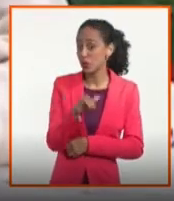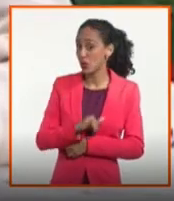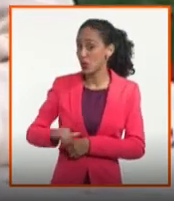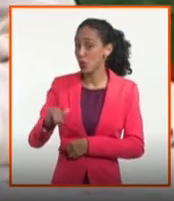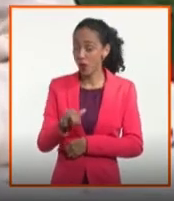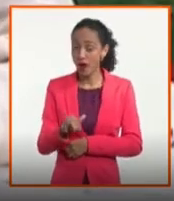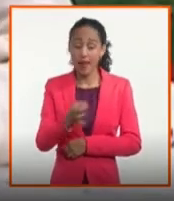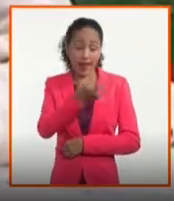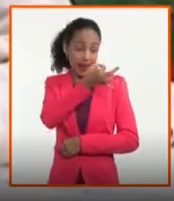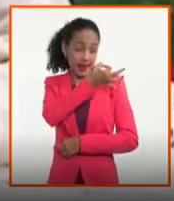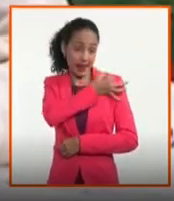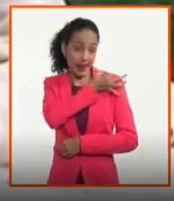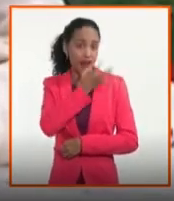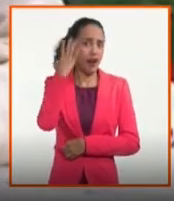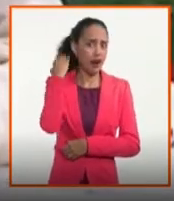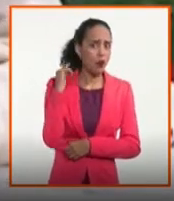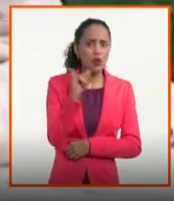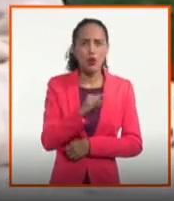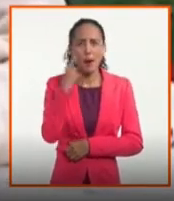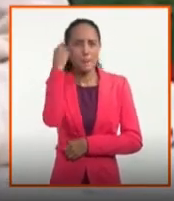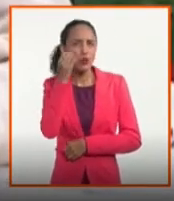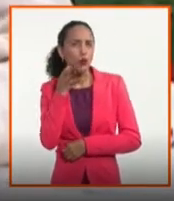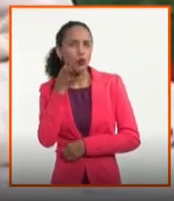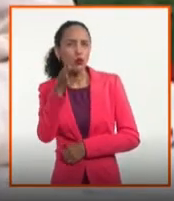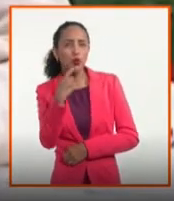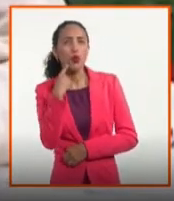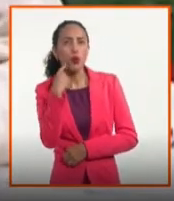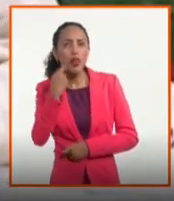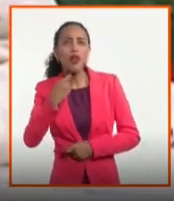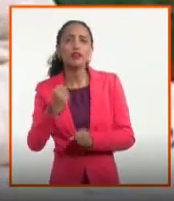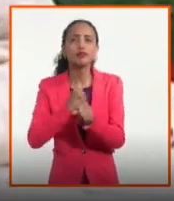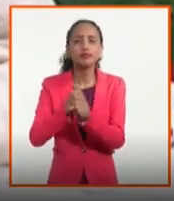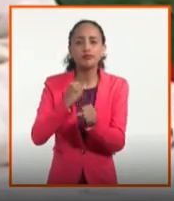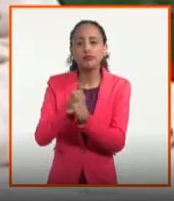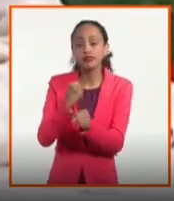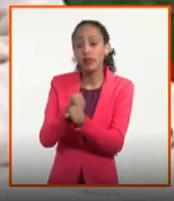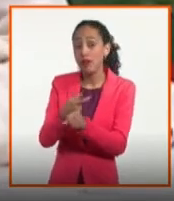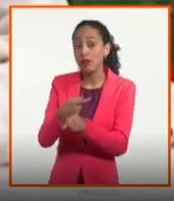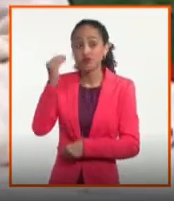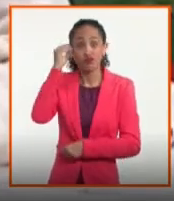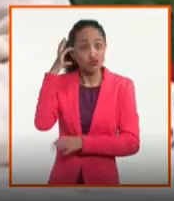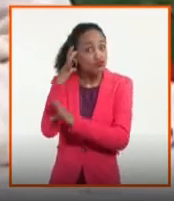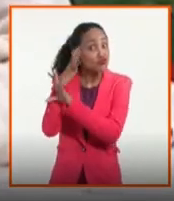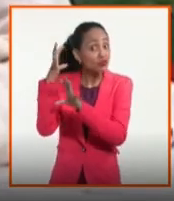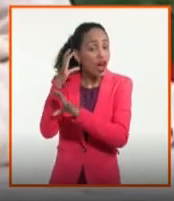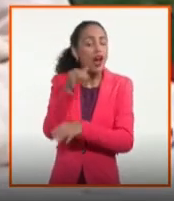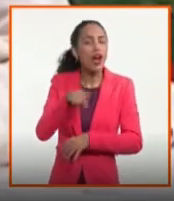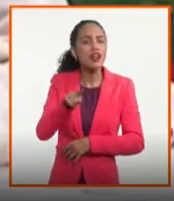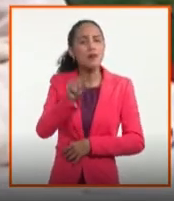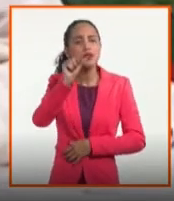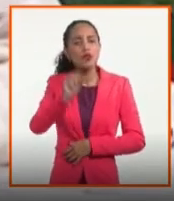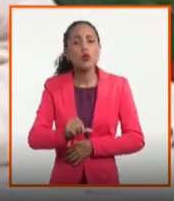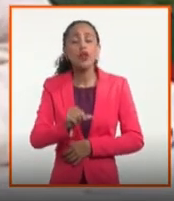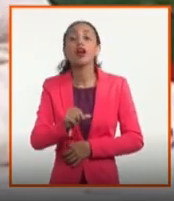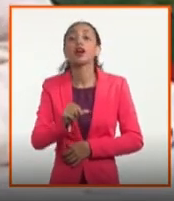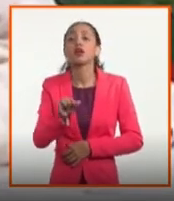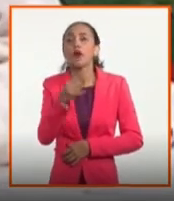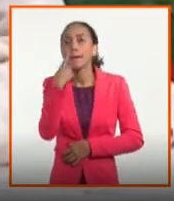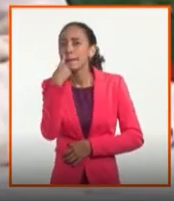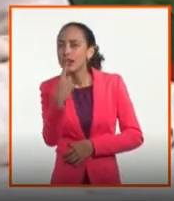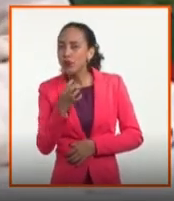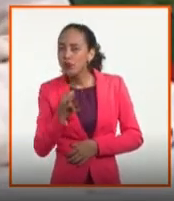ejército que con su visión con su magisterio indelegable ya de visión y sabiduría estaban ya casi que viendo lo que